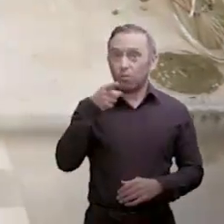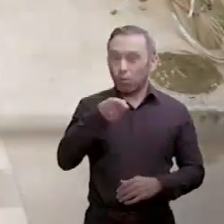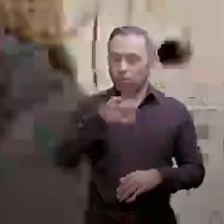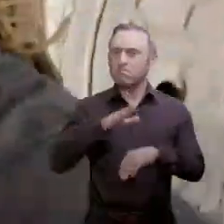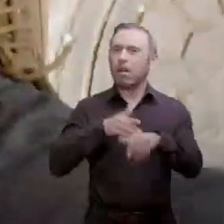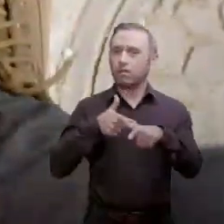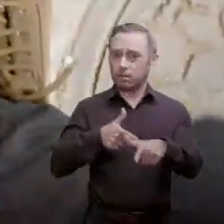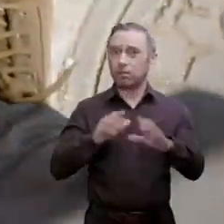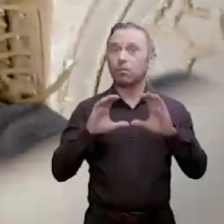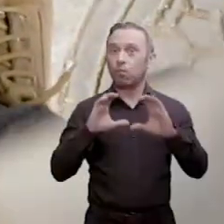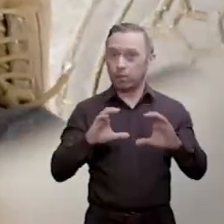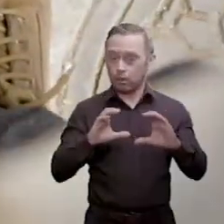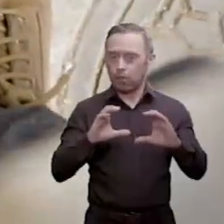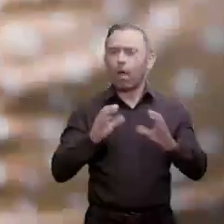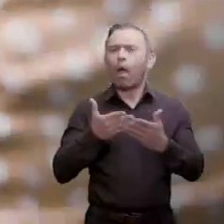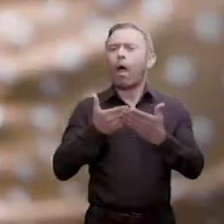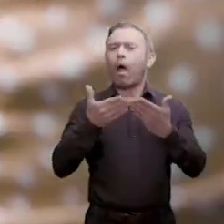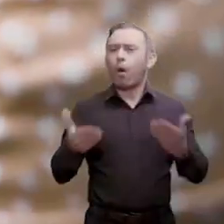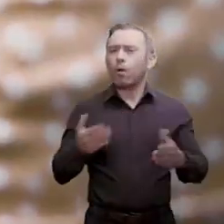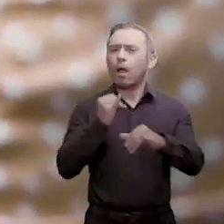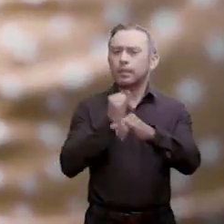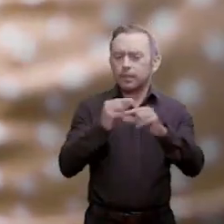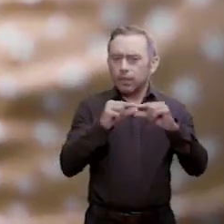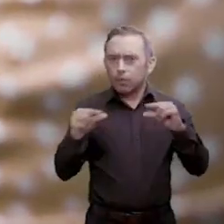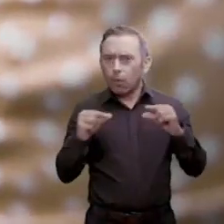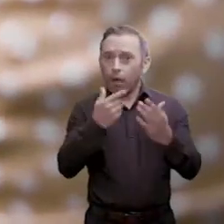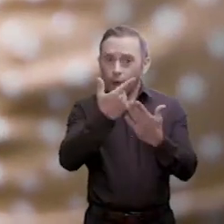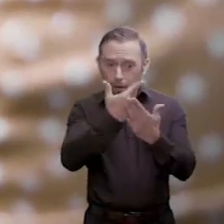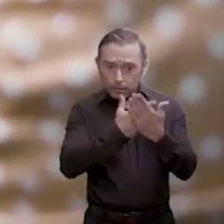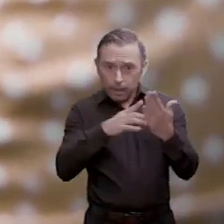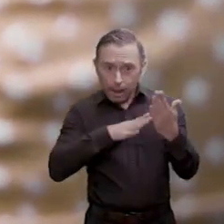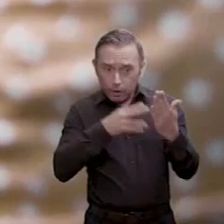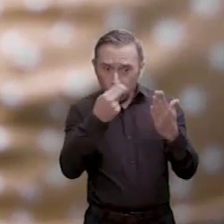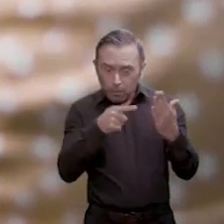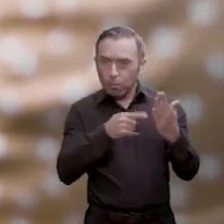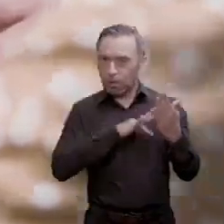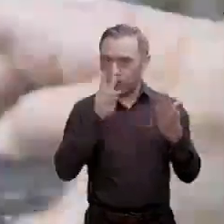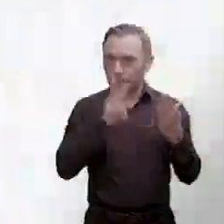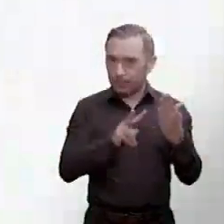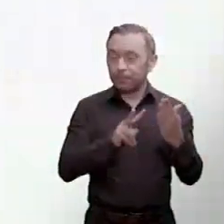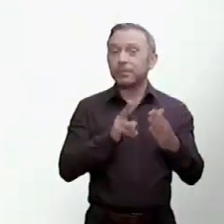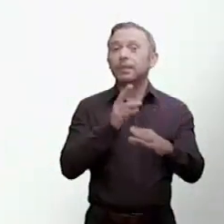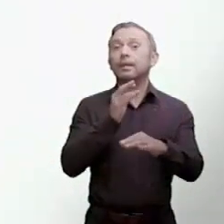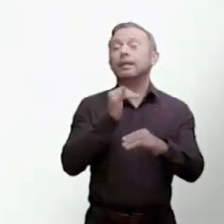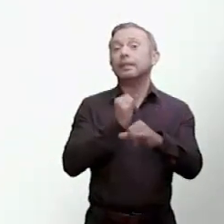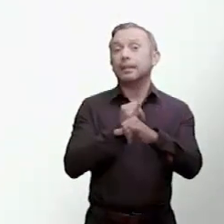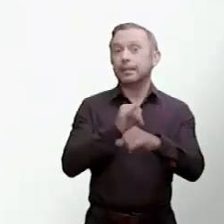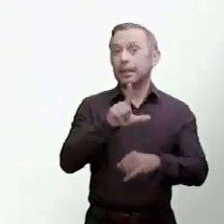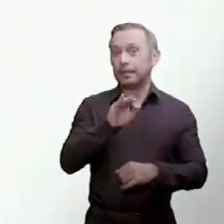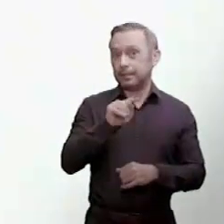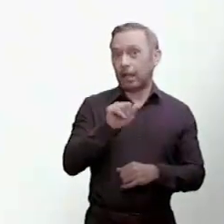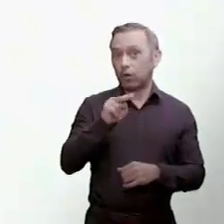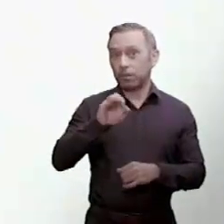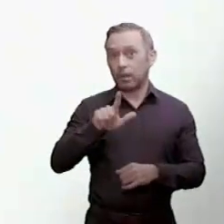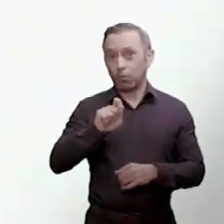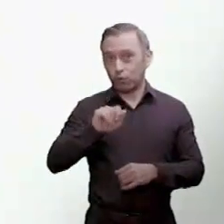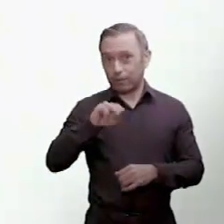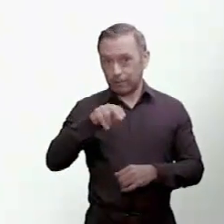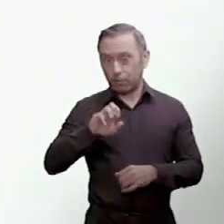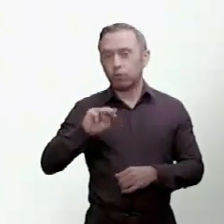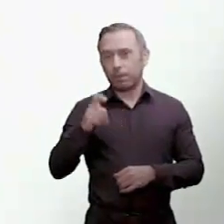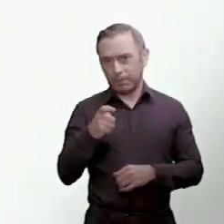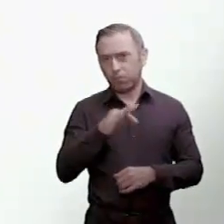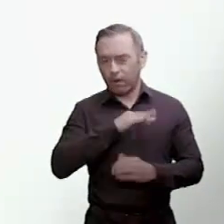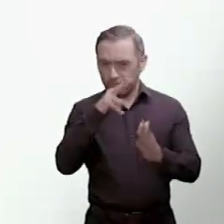Porque queremos que sigas cuidándote. Ya puedes revisar en línea la lista nominal de electores. Hazlo en listanominal.ine.mx o